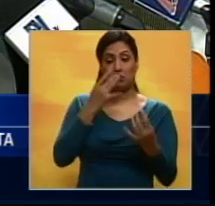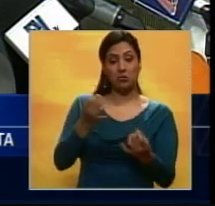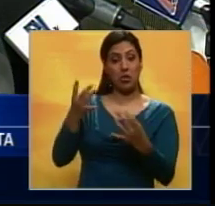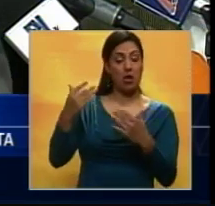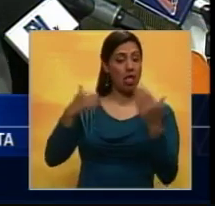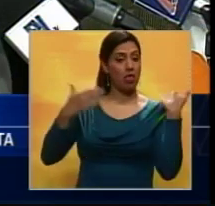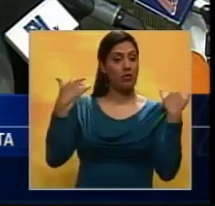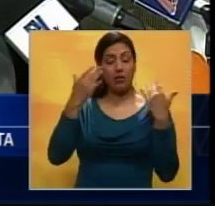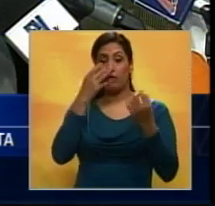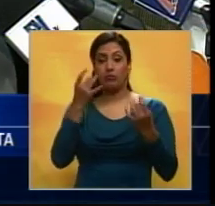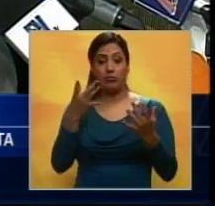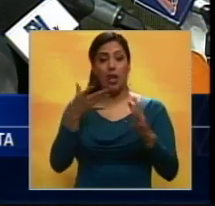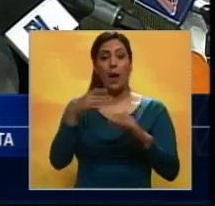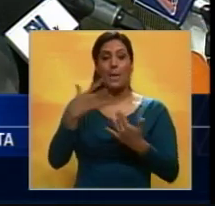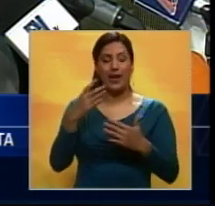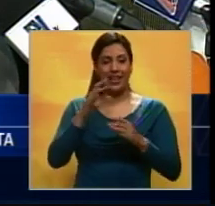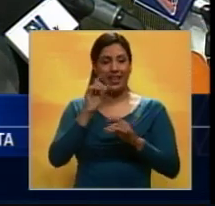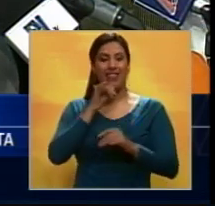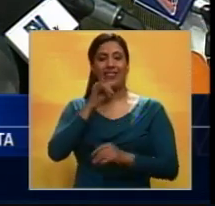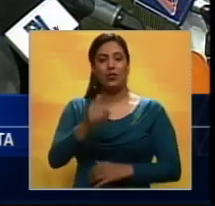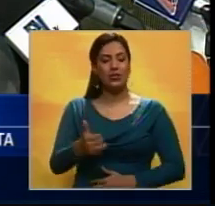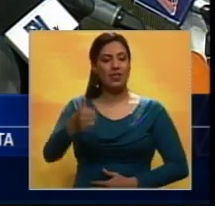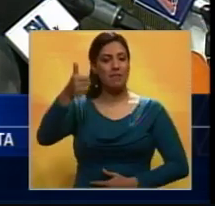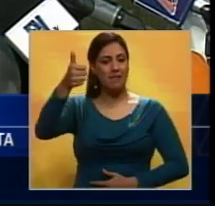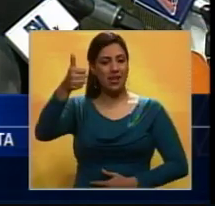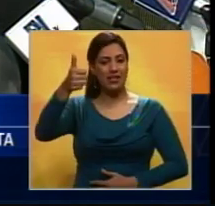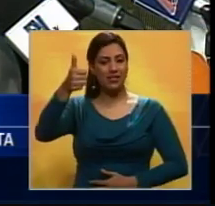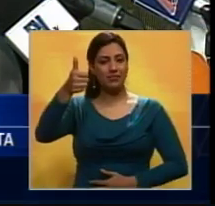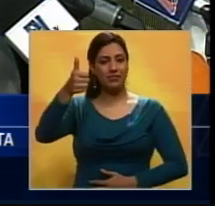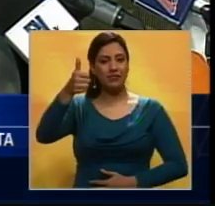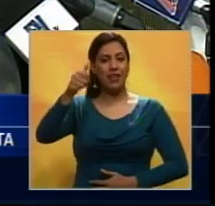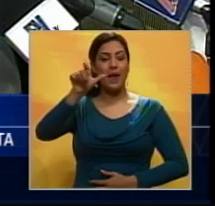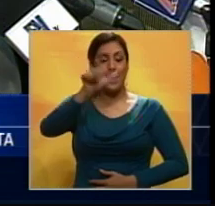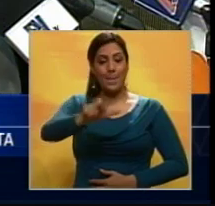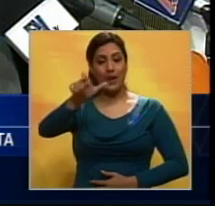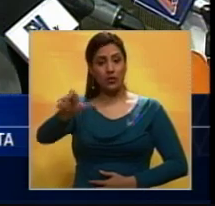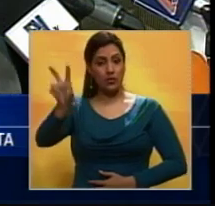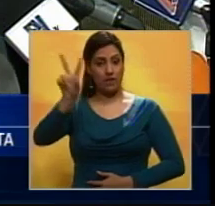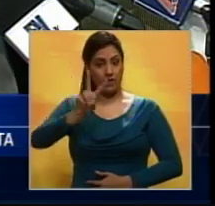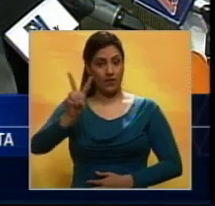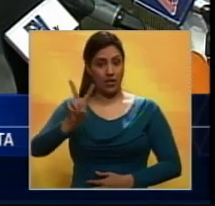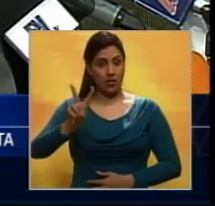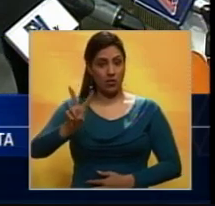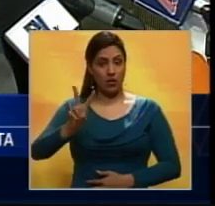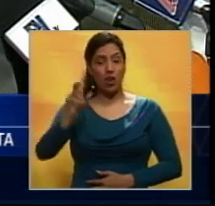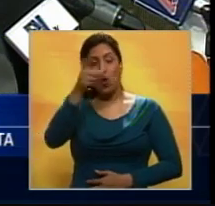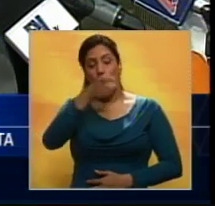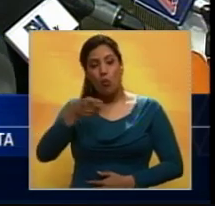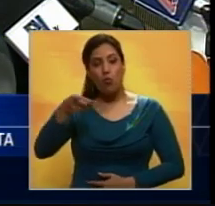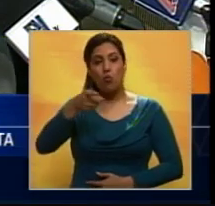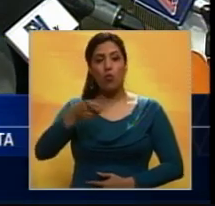una demanda mayoritaria de los venezolanos en la